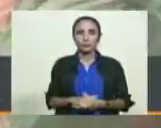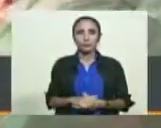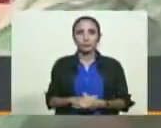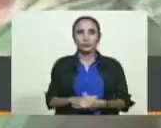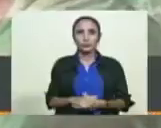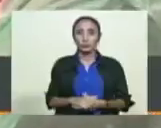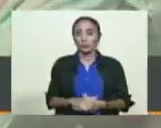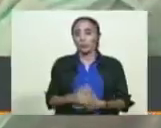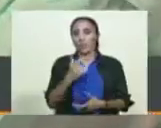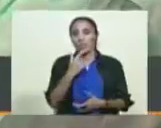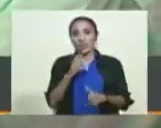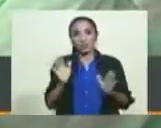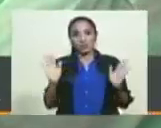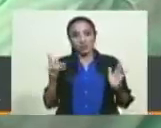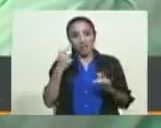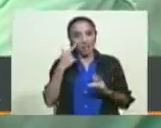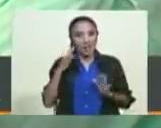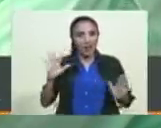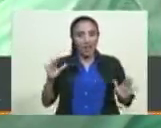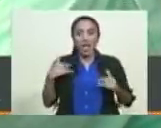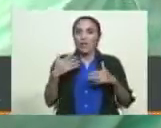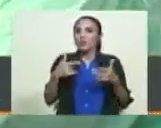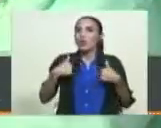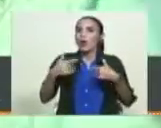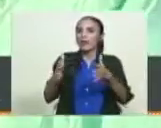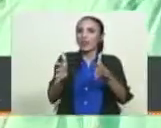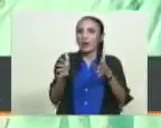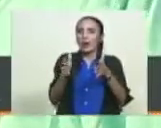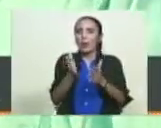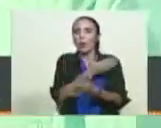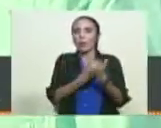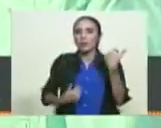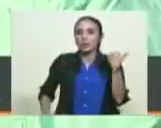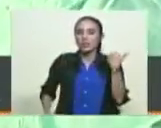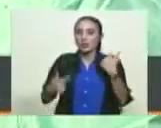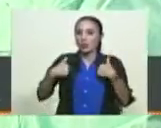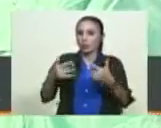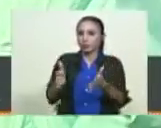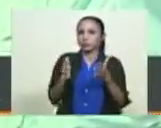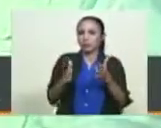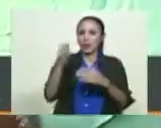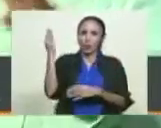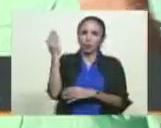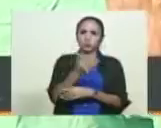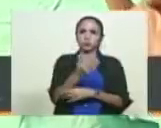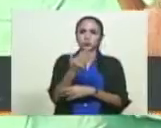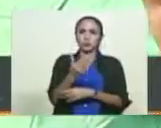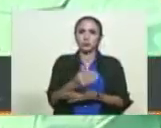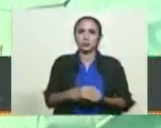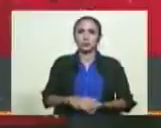Él dice que va a ganar la presidencia de la República.